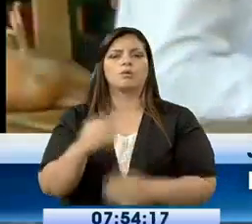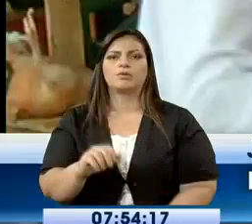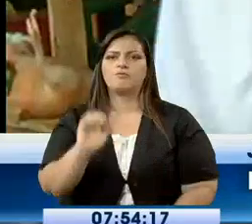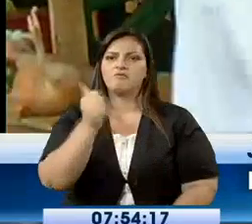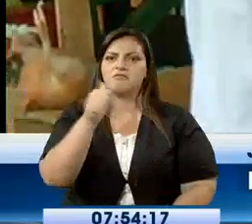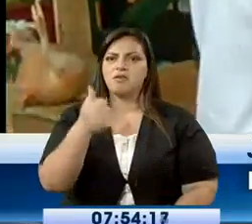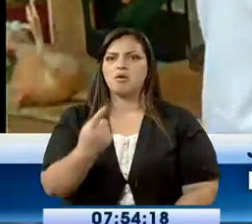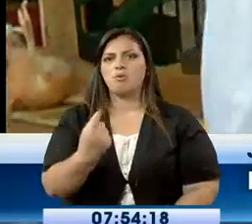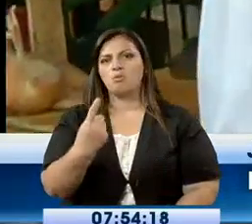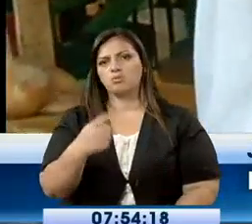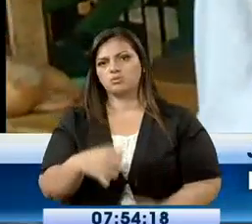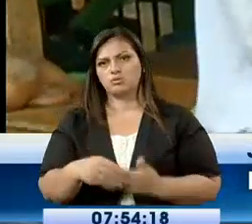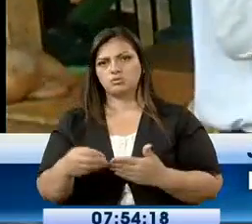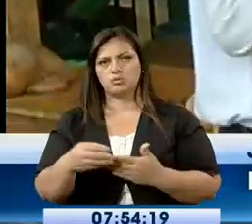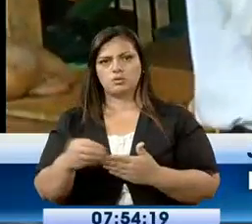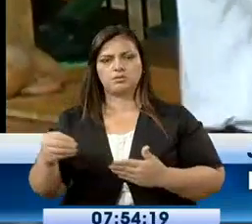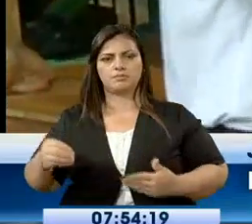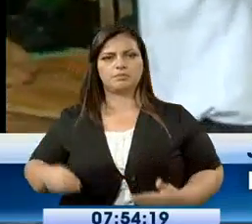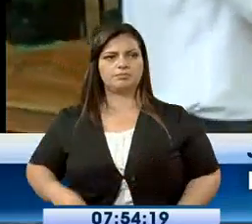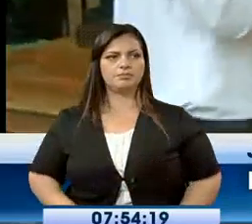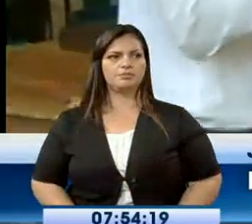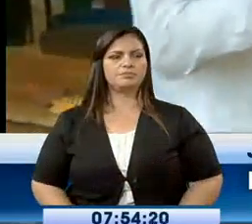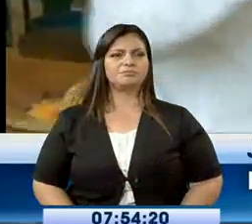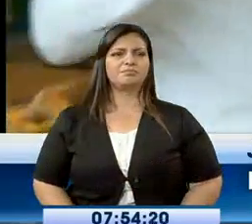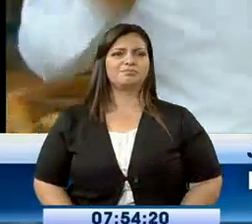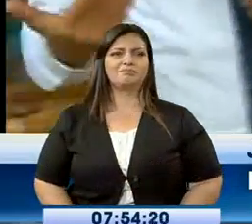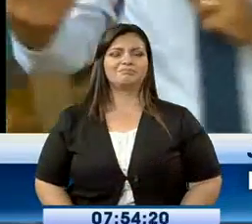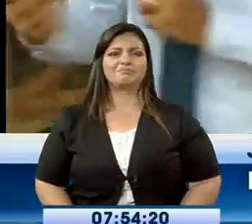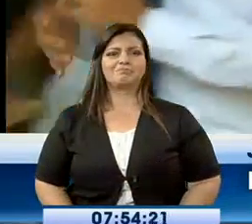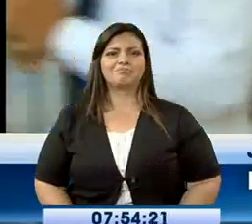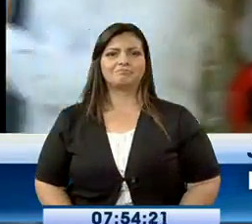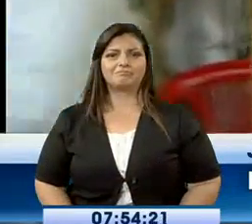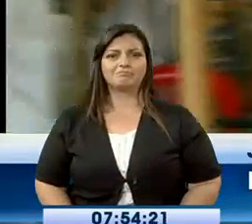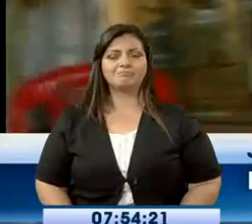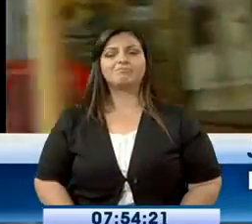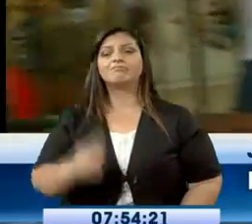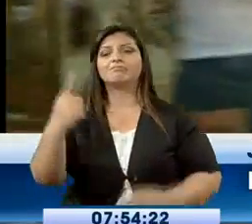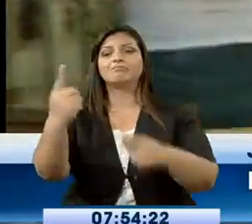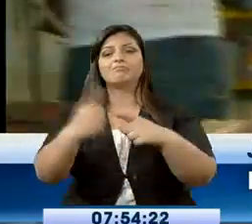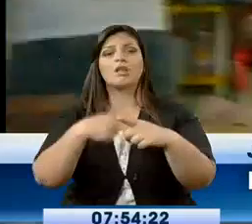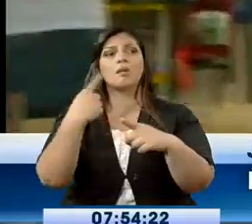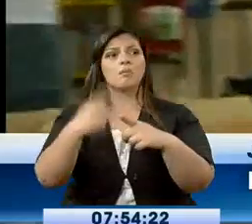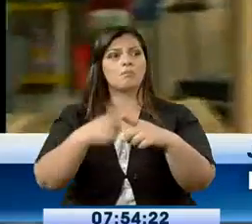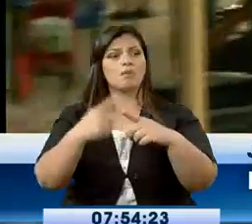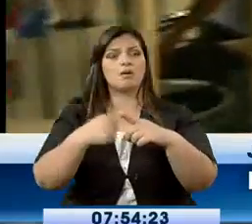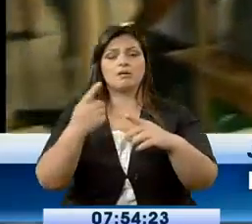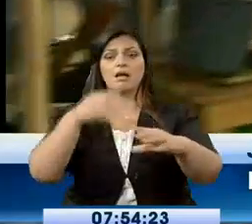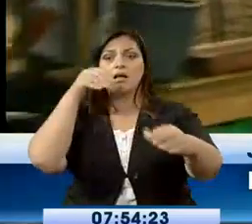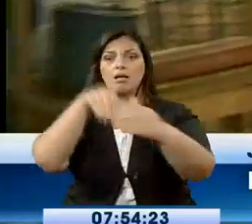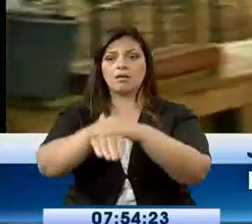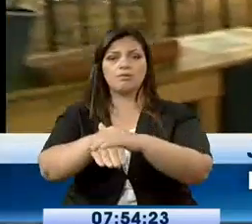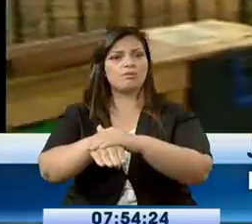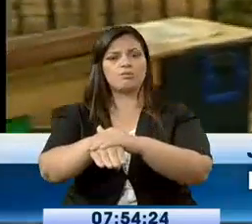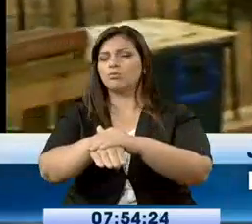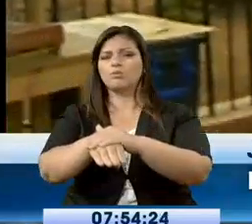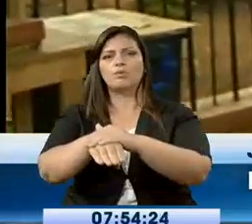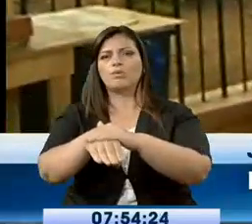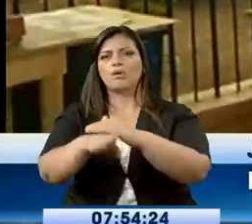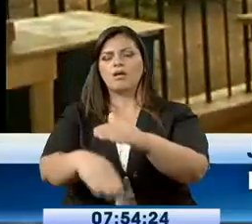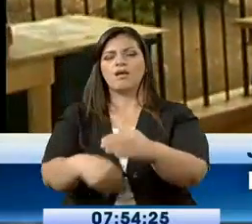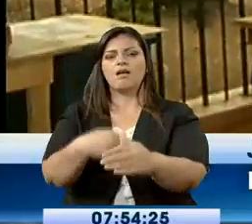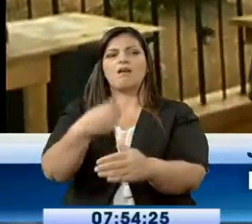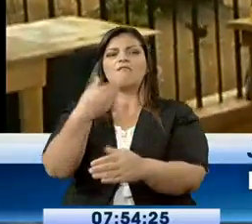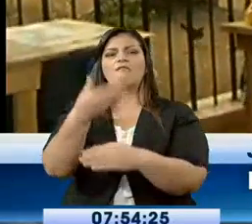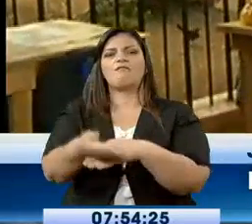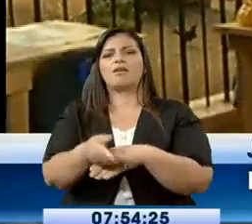barato. Amigo, quizás un poco de incomodidad al estar fuera del mercado y no dentro, donde permanecieron sí, tantos años. Están haciendo un trabajo que